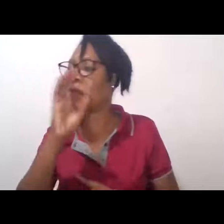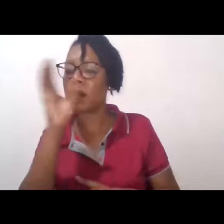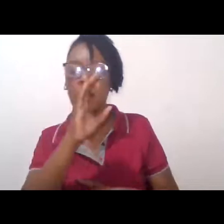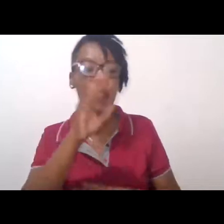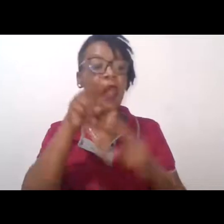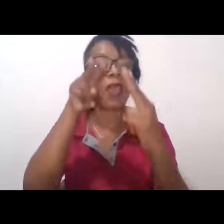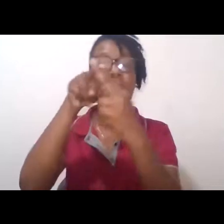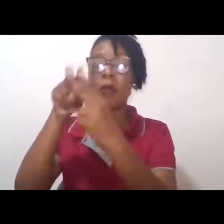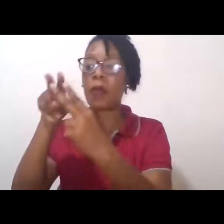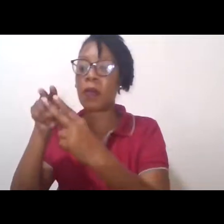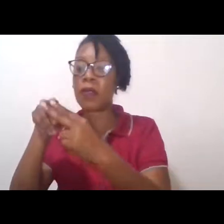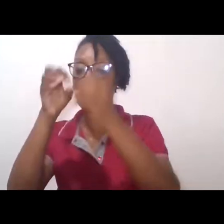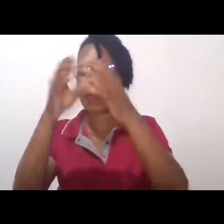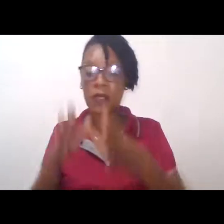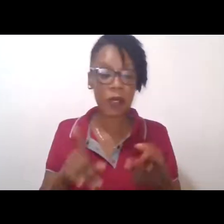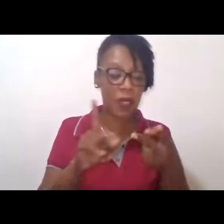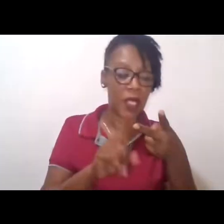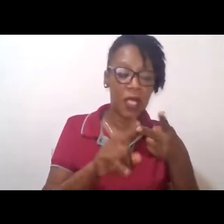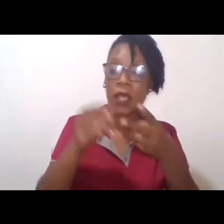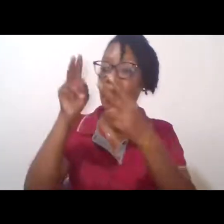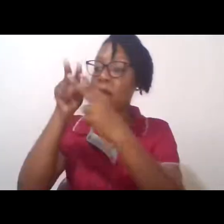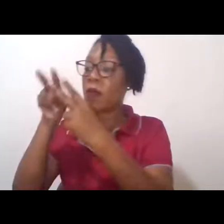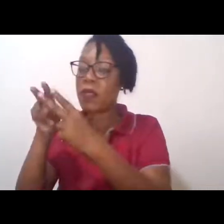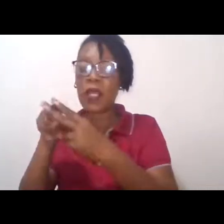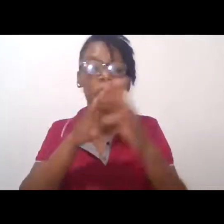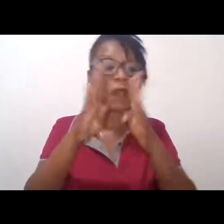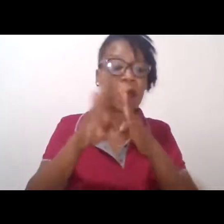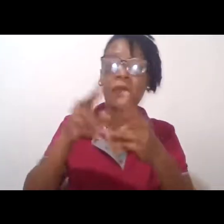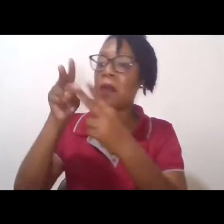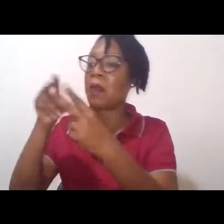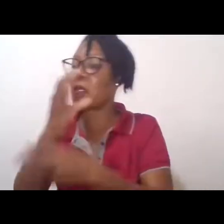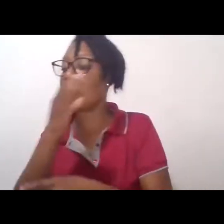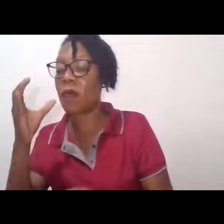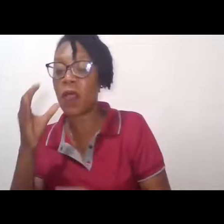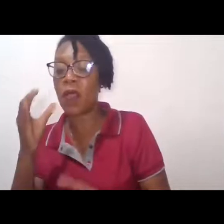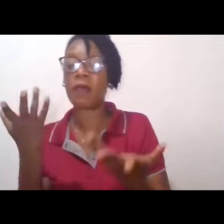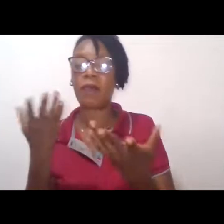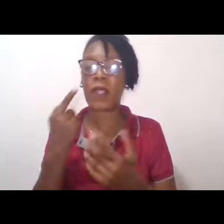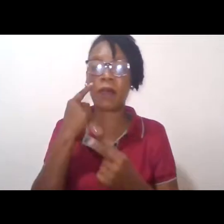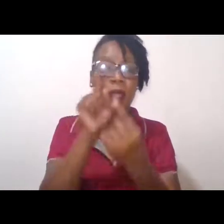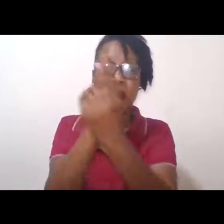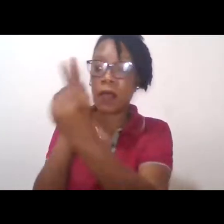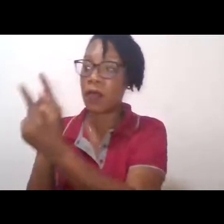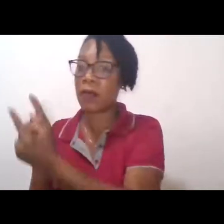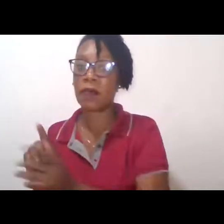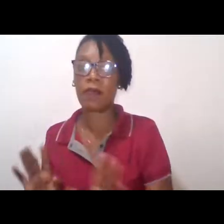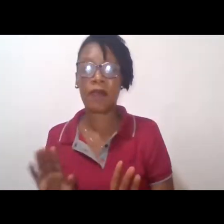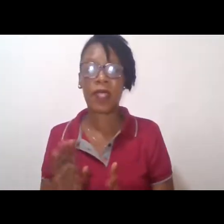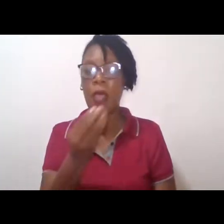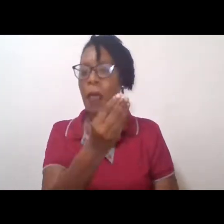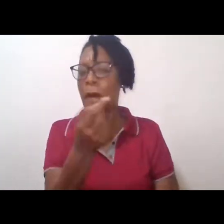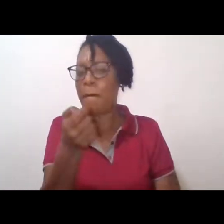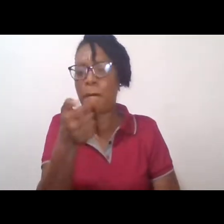conozcan dónde está el comedor y que ellos vayan sabiendo qué es lo que se pueden ir encontrando. Muy pocos colegios lo